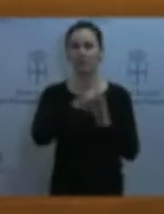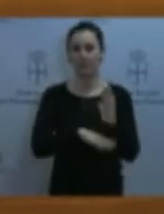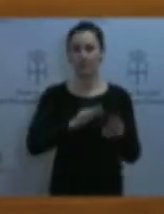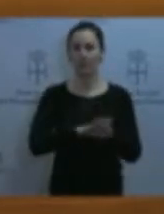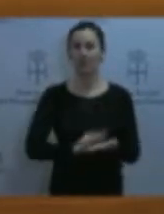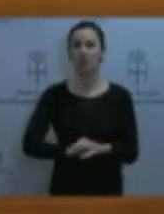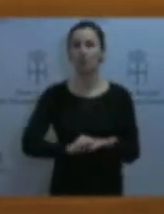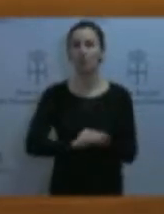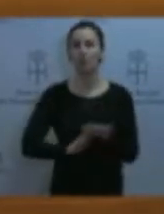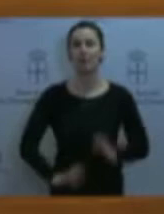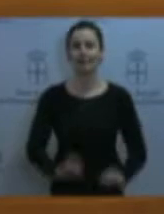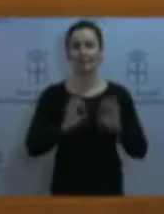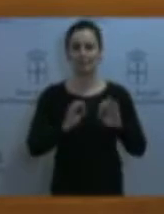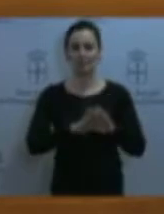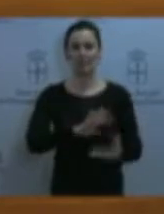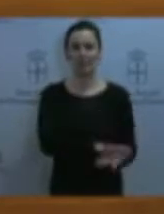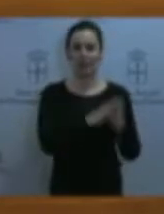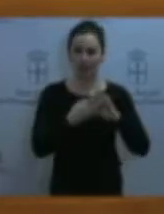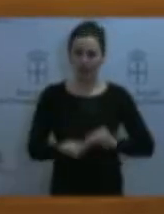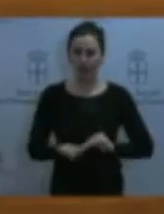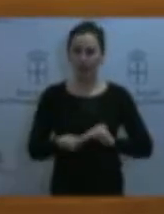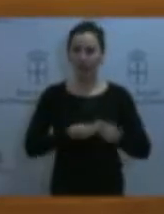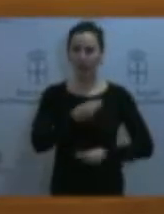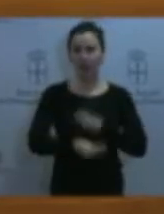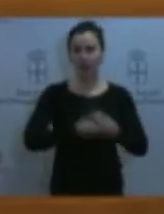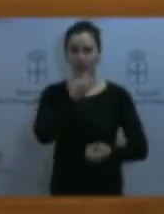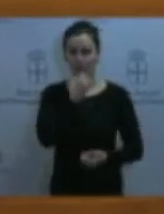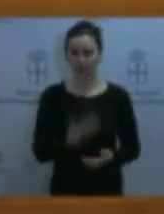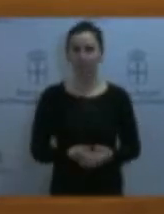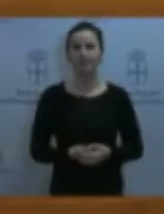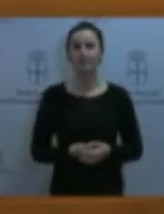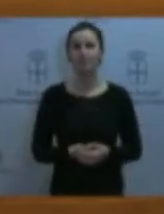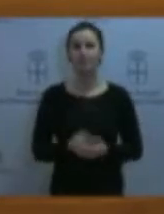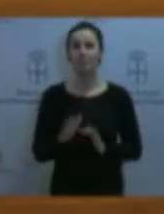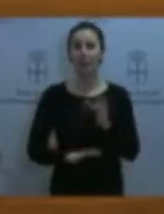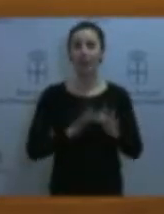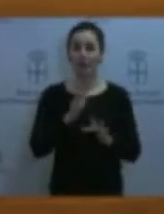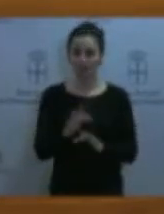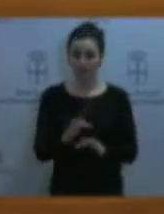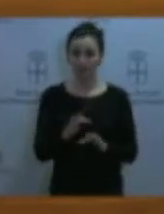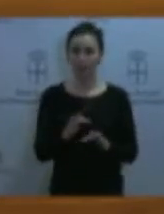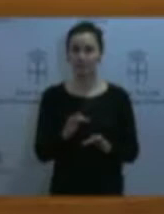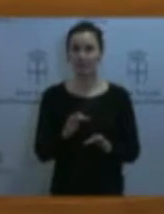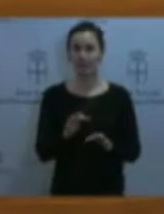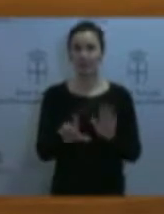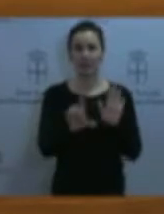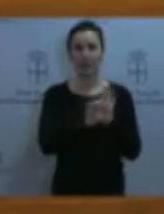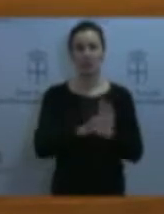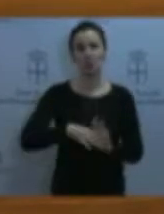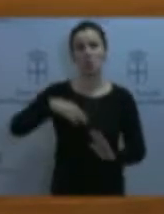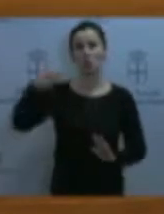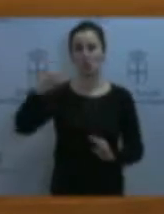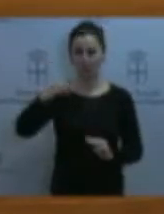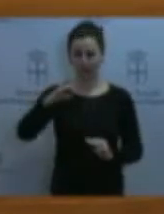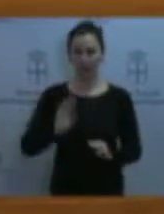forma efectiva. Además, esta es la única ley que se presenta en esta legislatura para